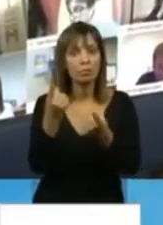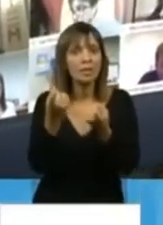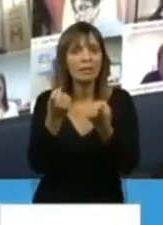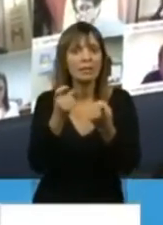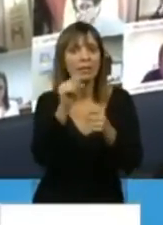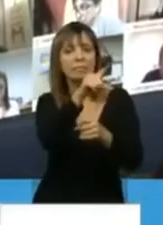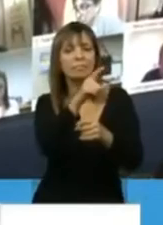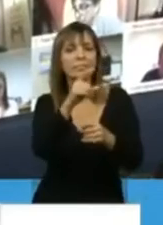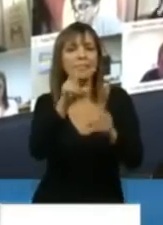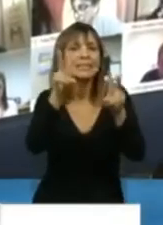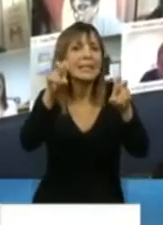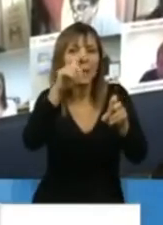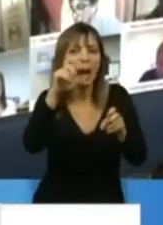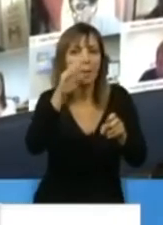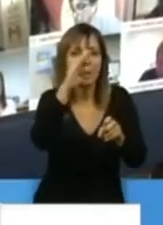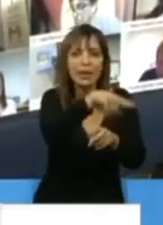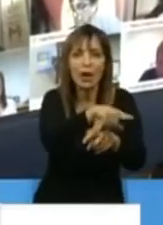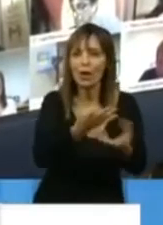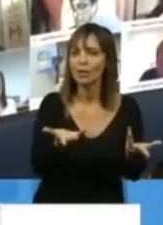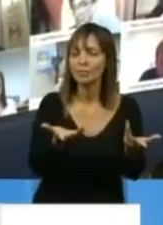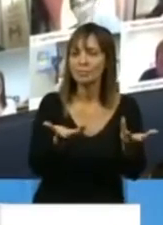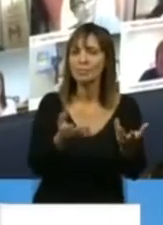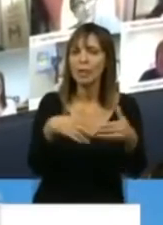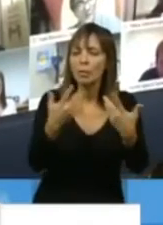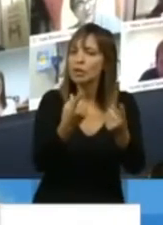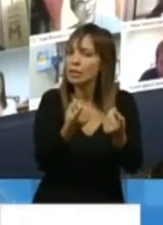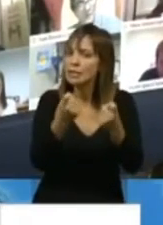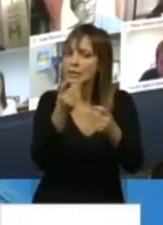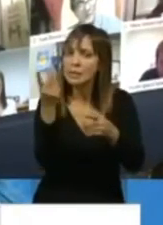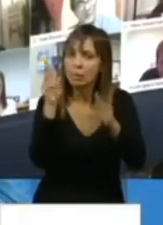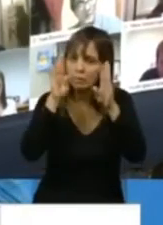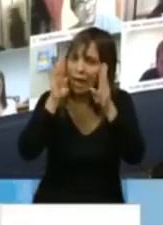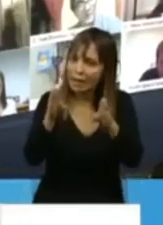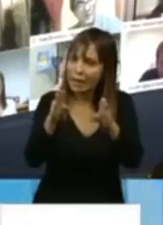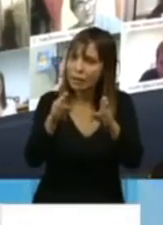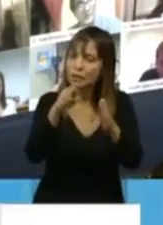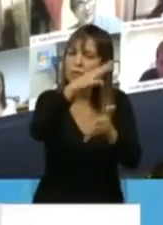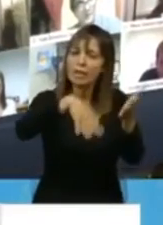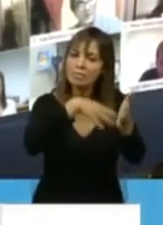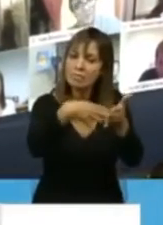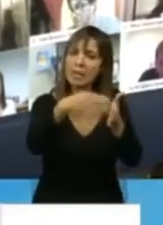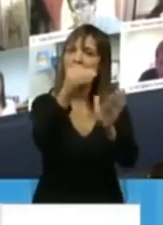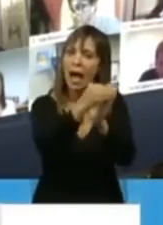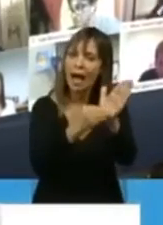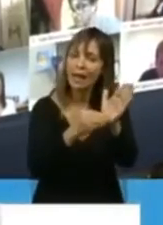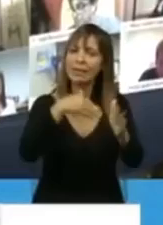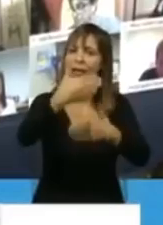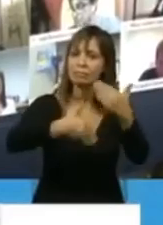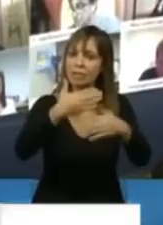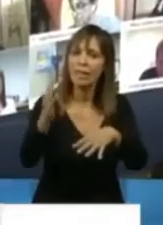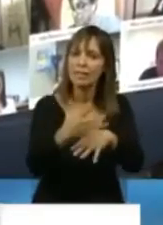petroleras y por eso es necesario contemplar una agenda de desarrollo verdaderamente